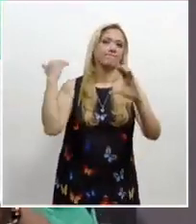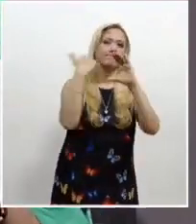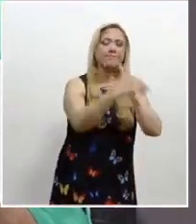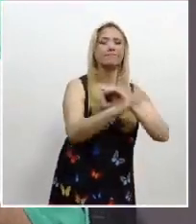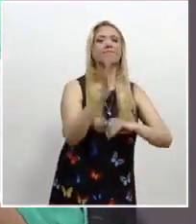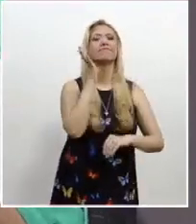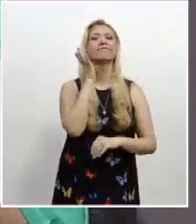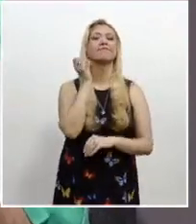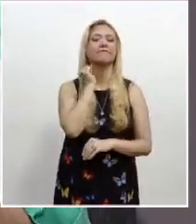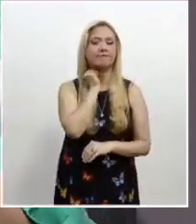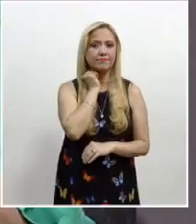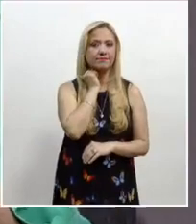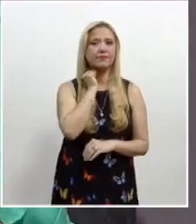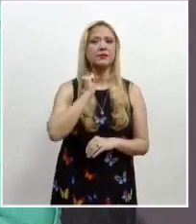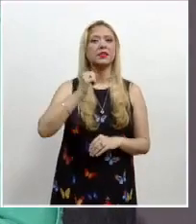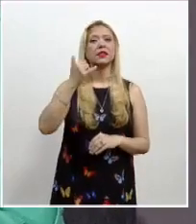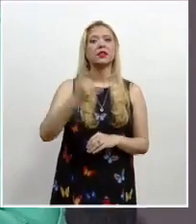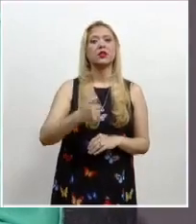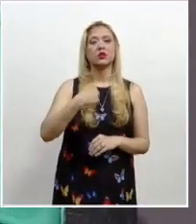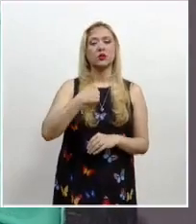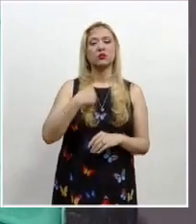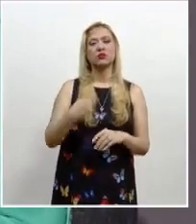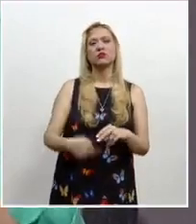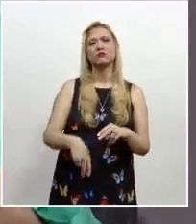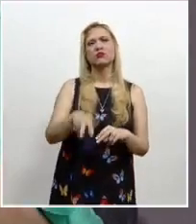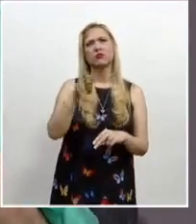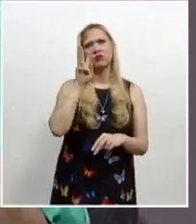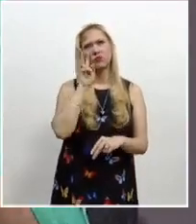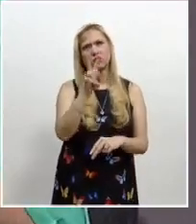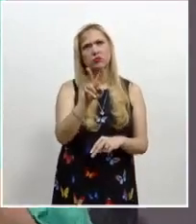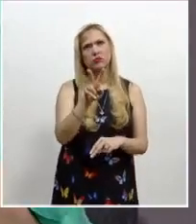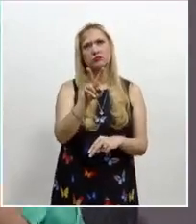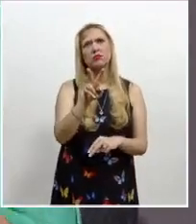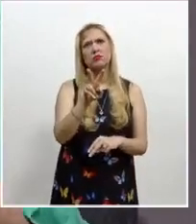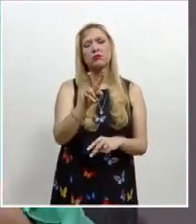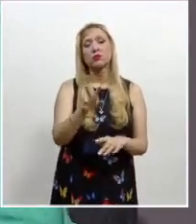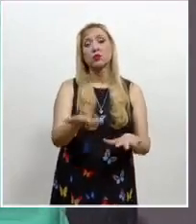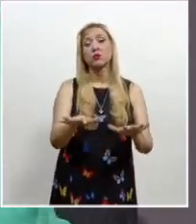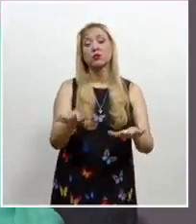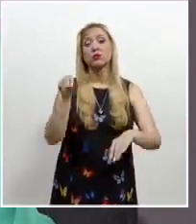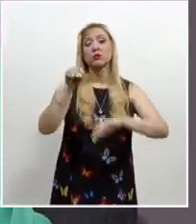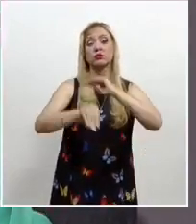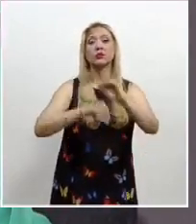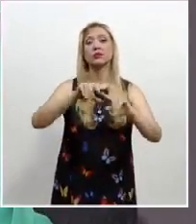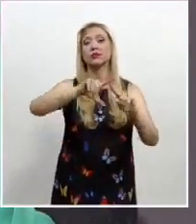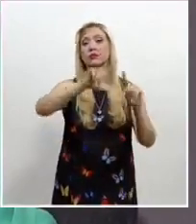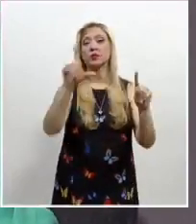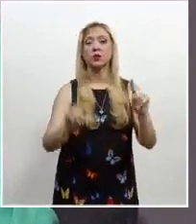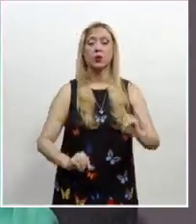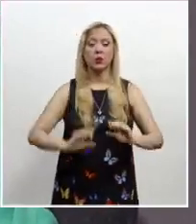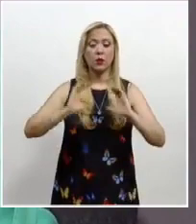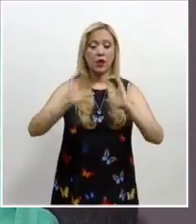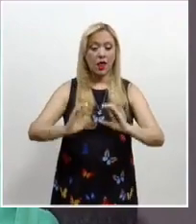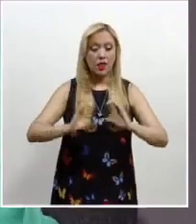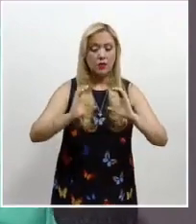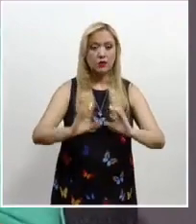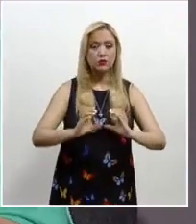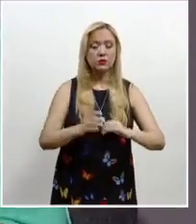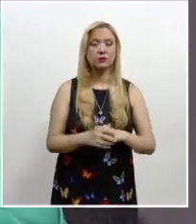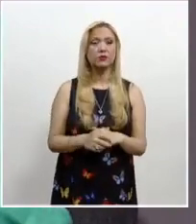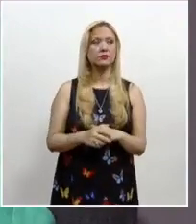de Senadores, y yo presenté la creación del Sistema Nacional de Cuidados.